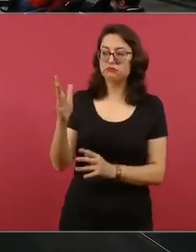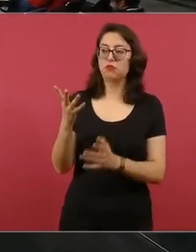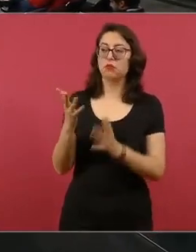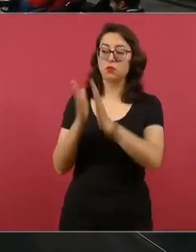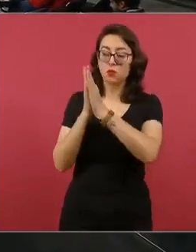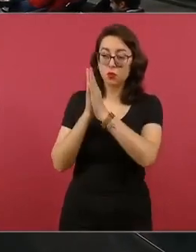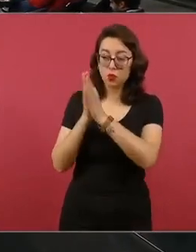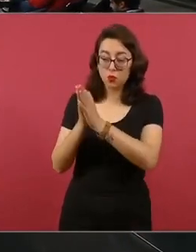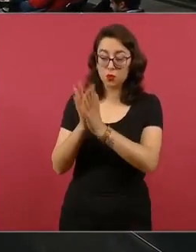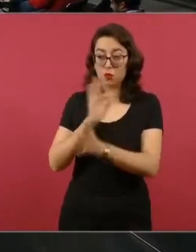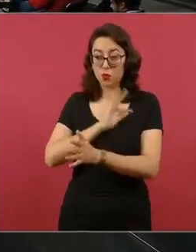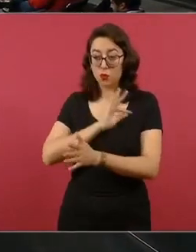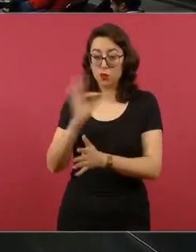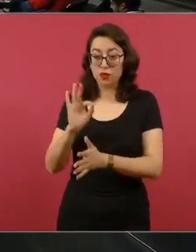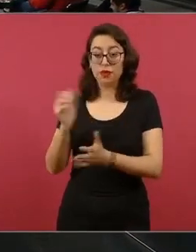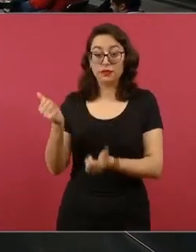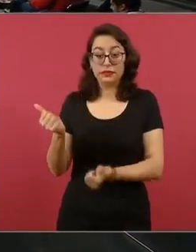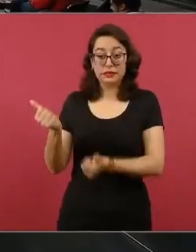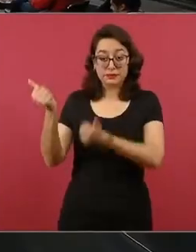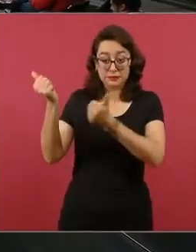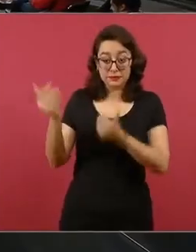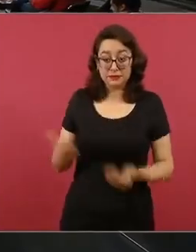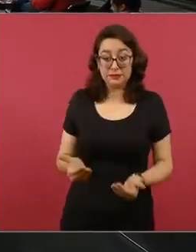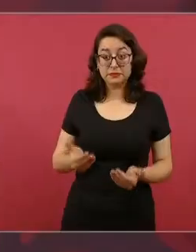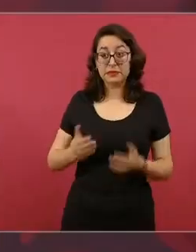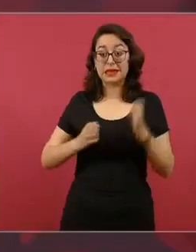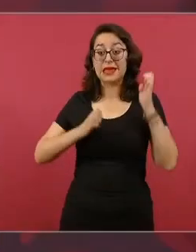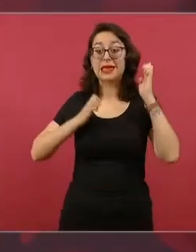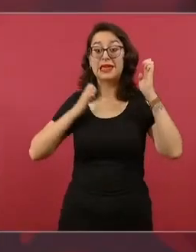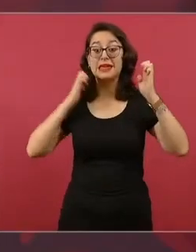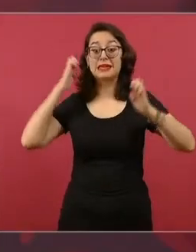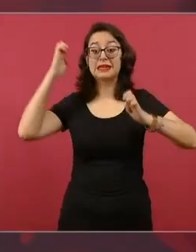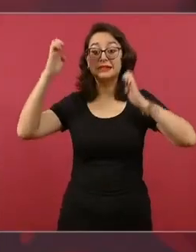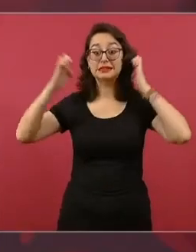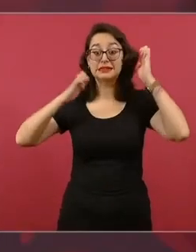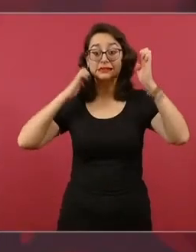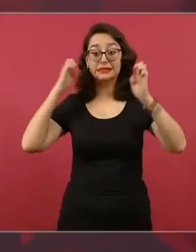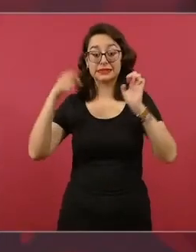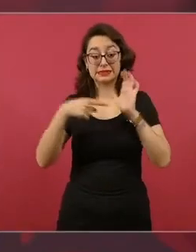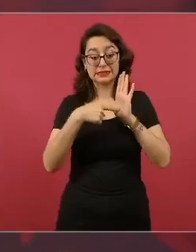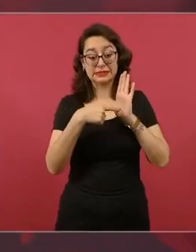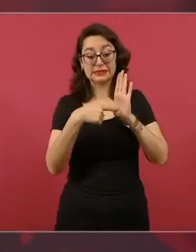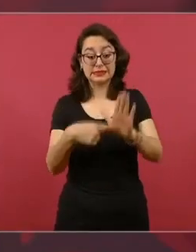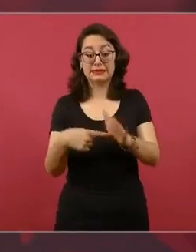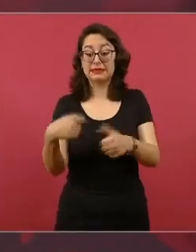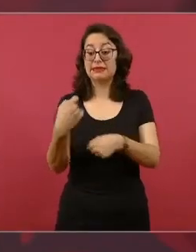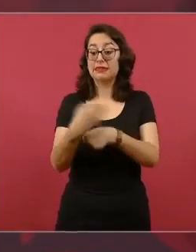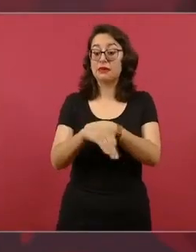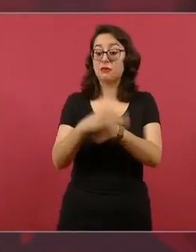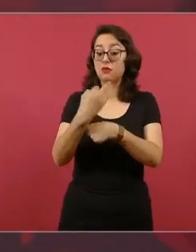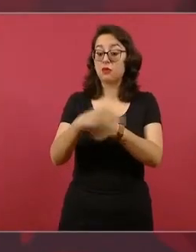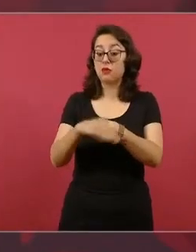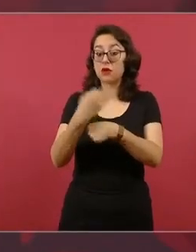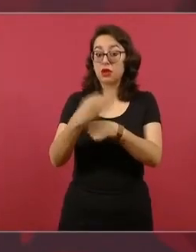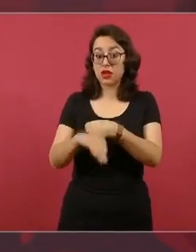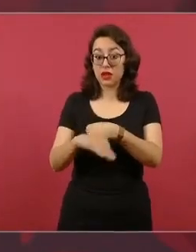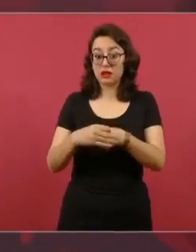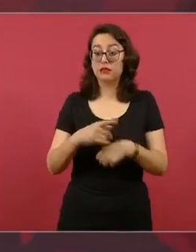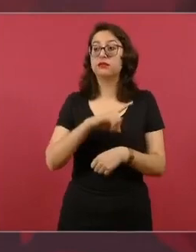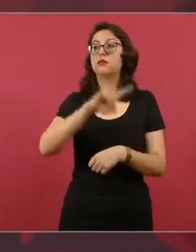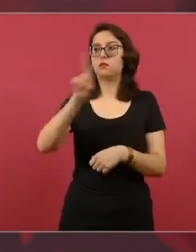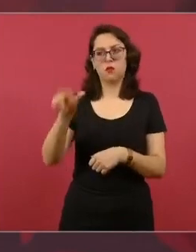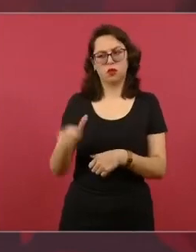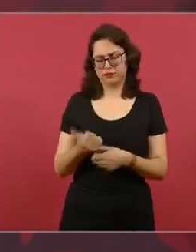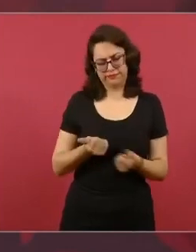mandaran el penacho para exhibición durante un tiempo. Le envié una